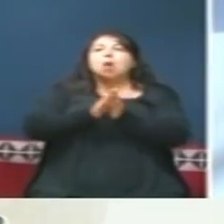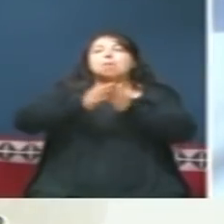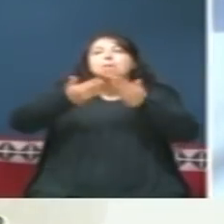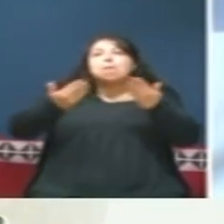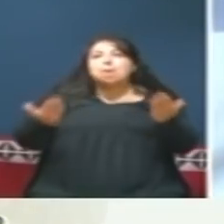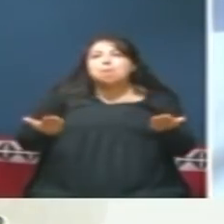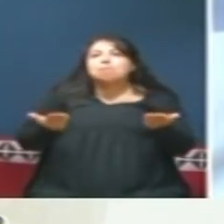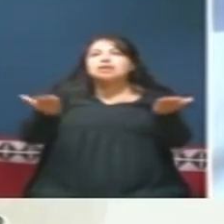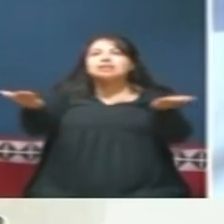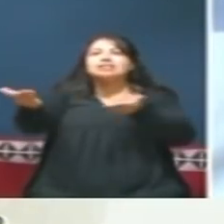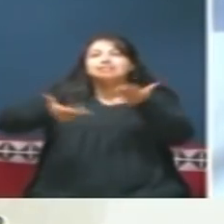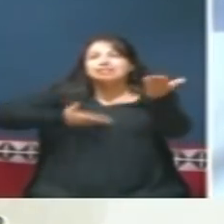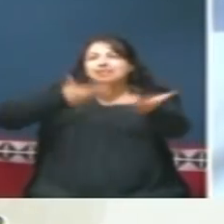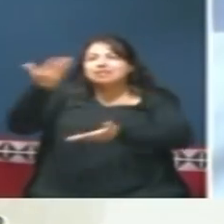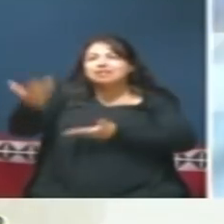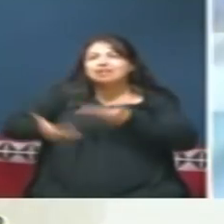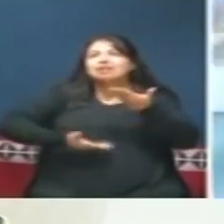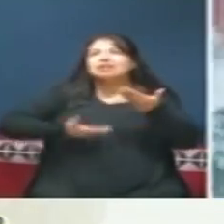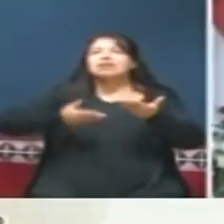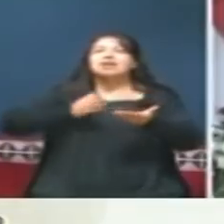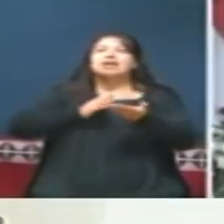tus alabanzas.